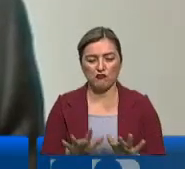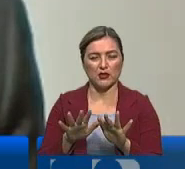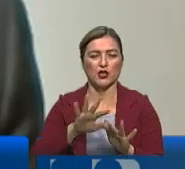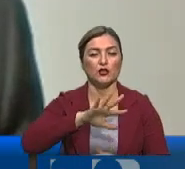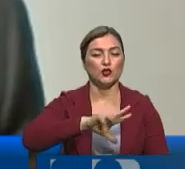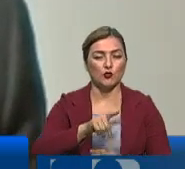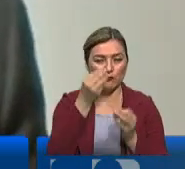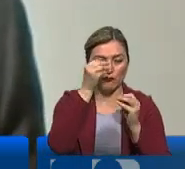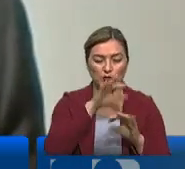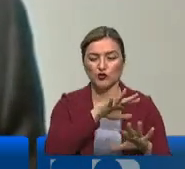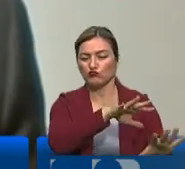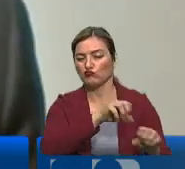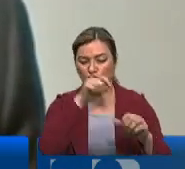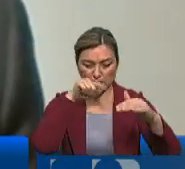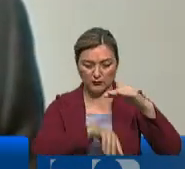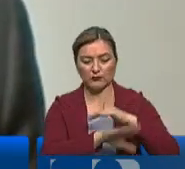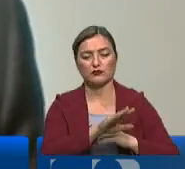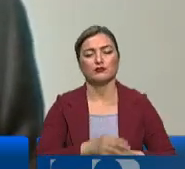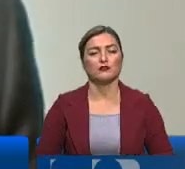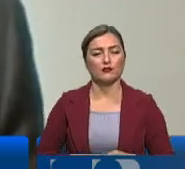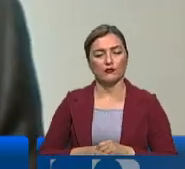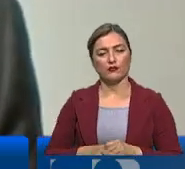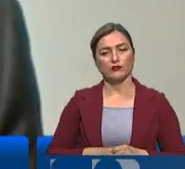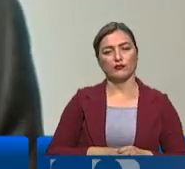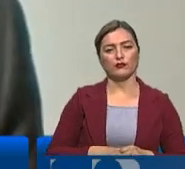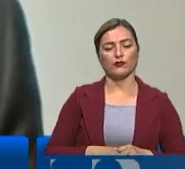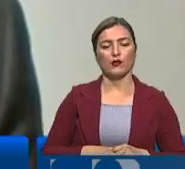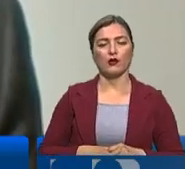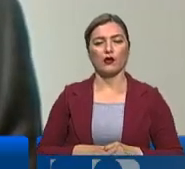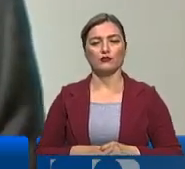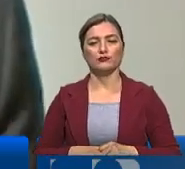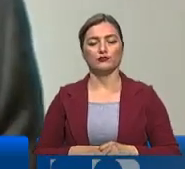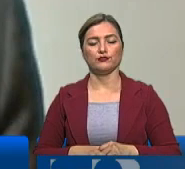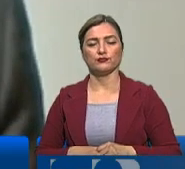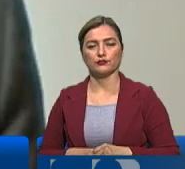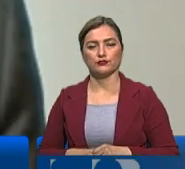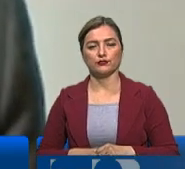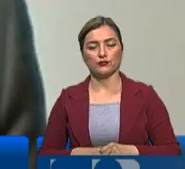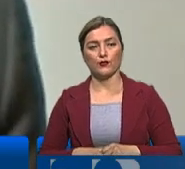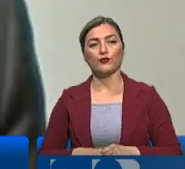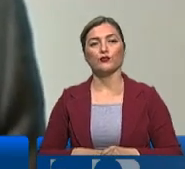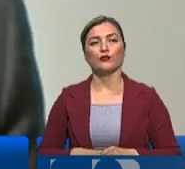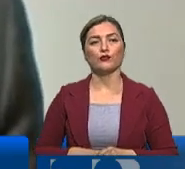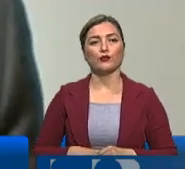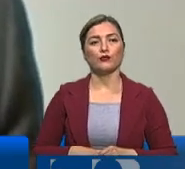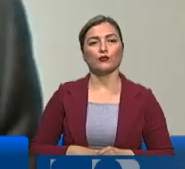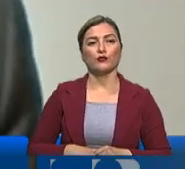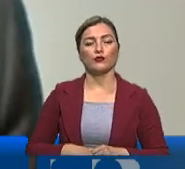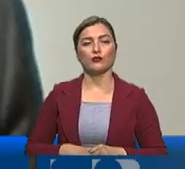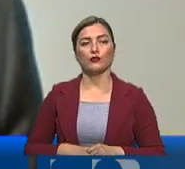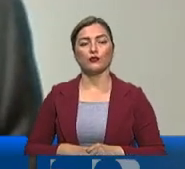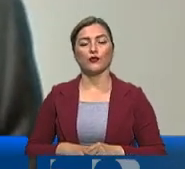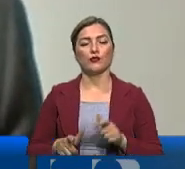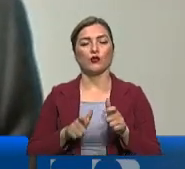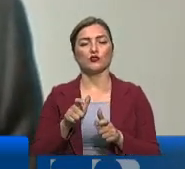problemas del sistema informático de la Agencia Nacional de Tránsito. Y también por la costumbre que tenemos